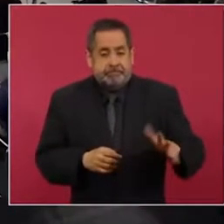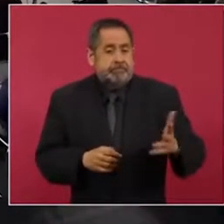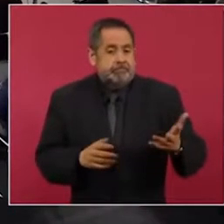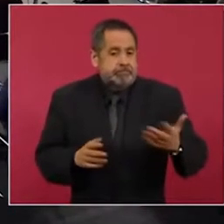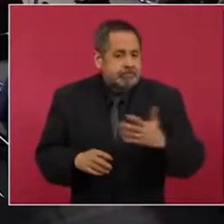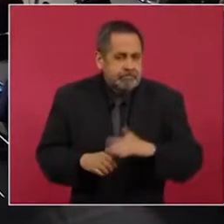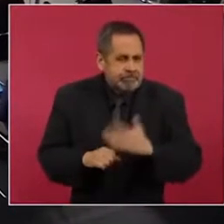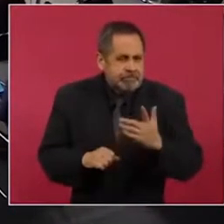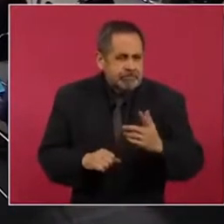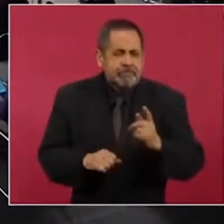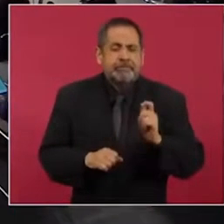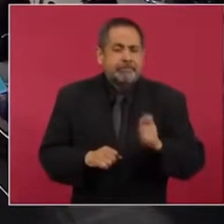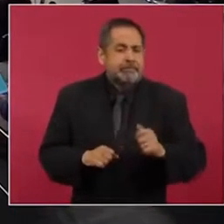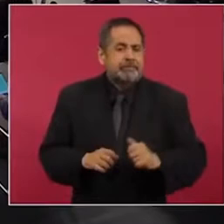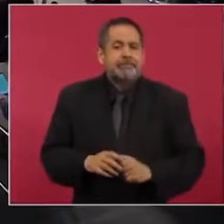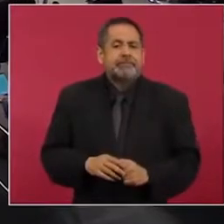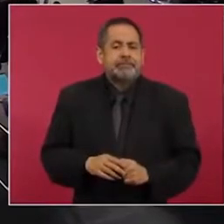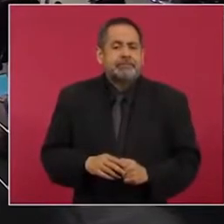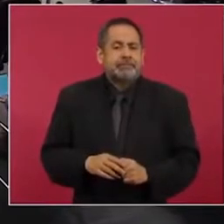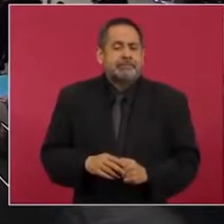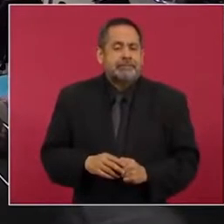porque